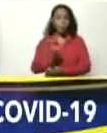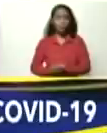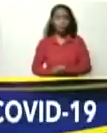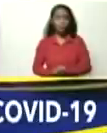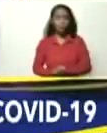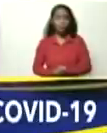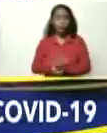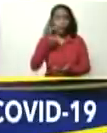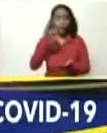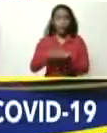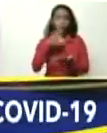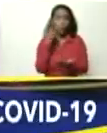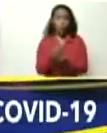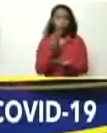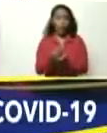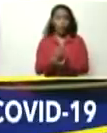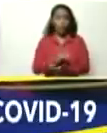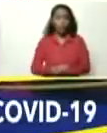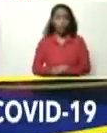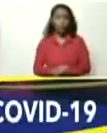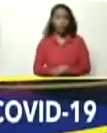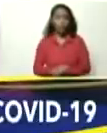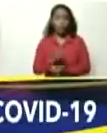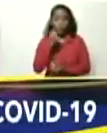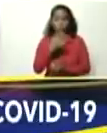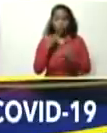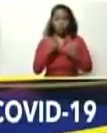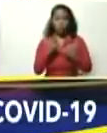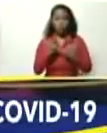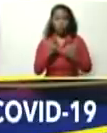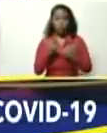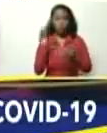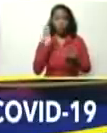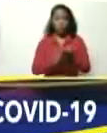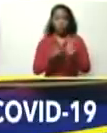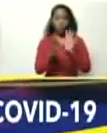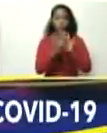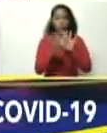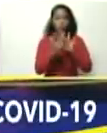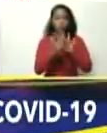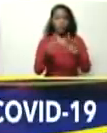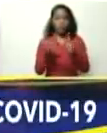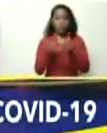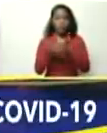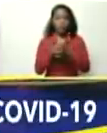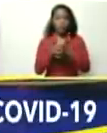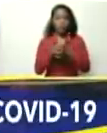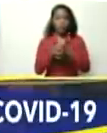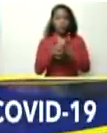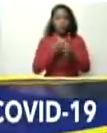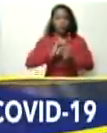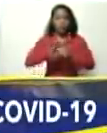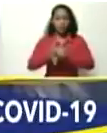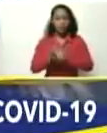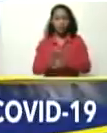importante, el estado Monagas. Bueno, vamos a ponerle atención al equipo del